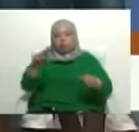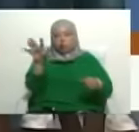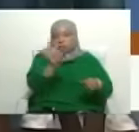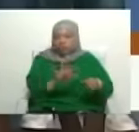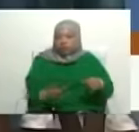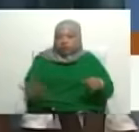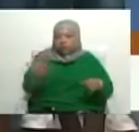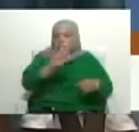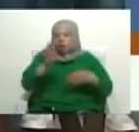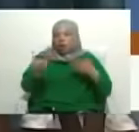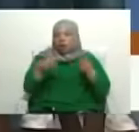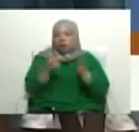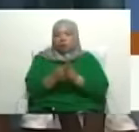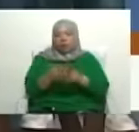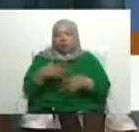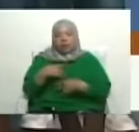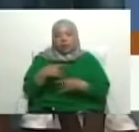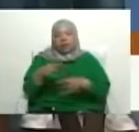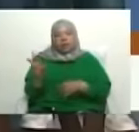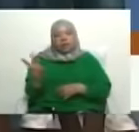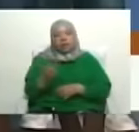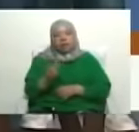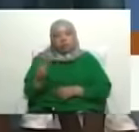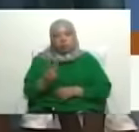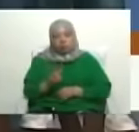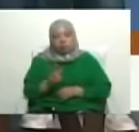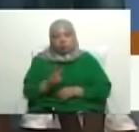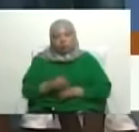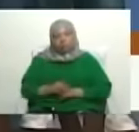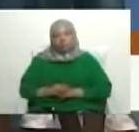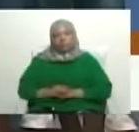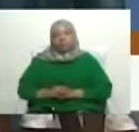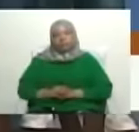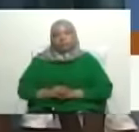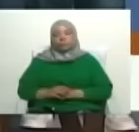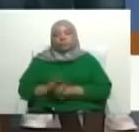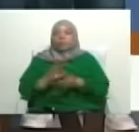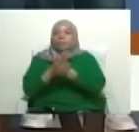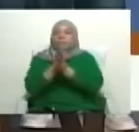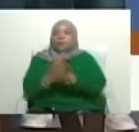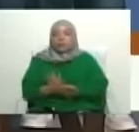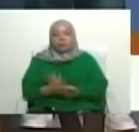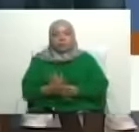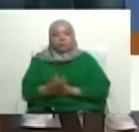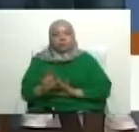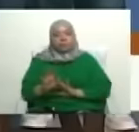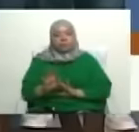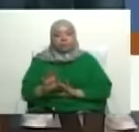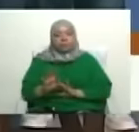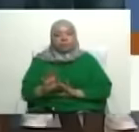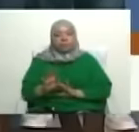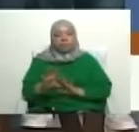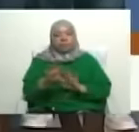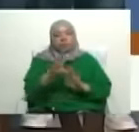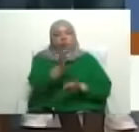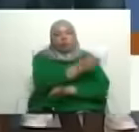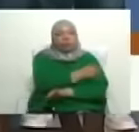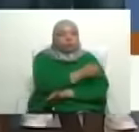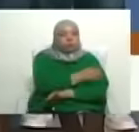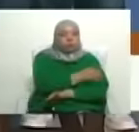autodeterminación y los intereses de la nación. Ya está bueno de que la casta maldita de los